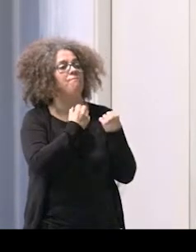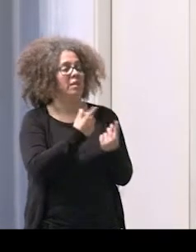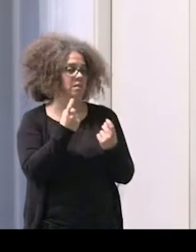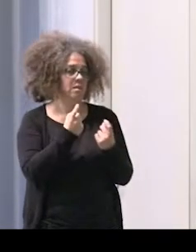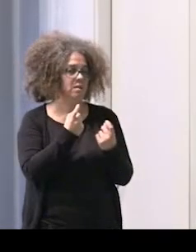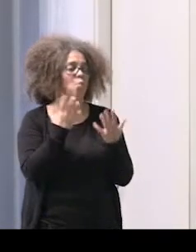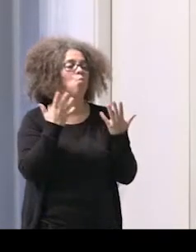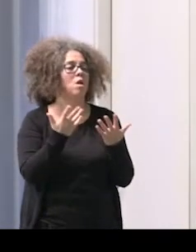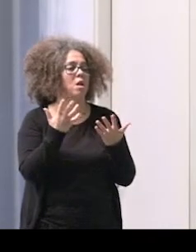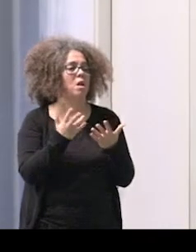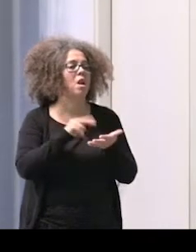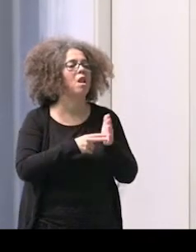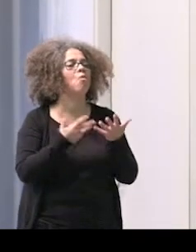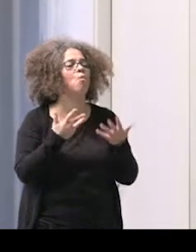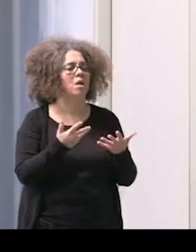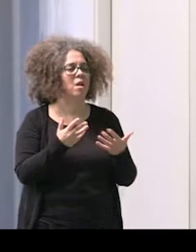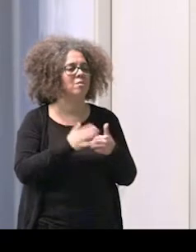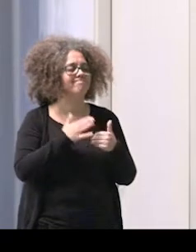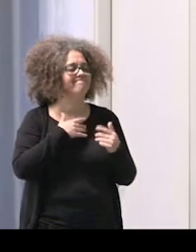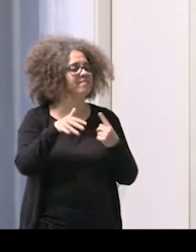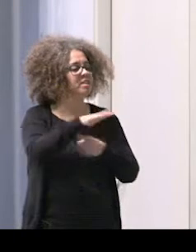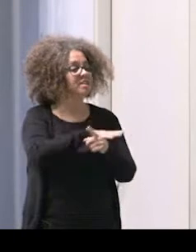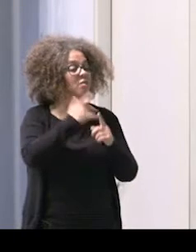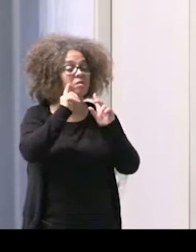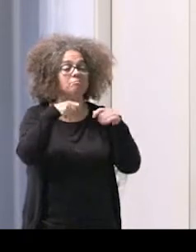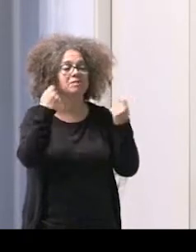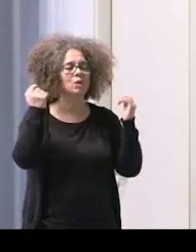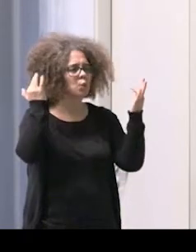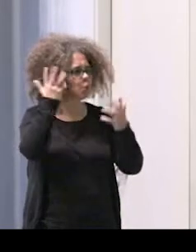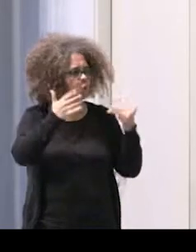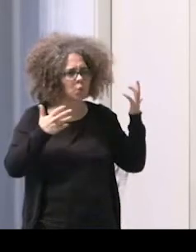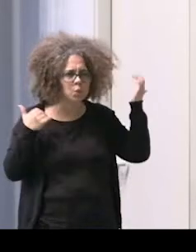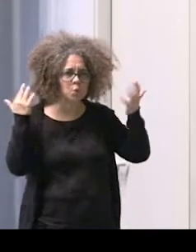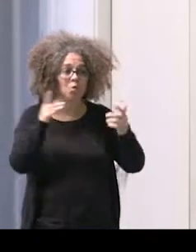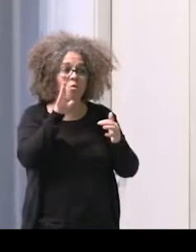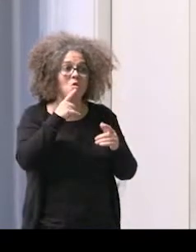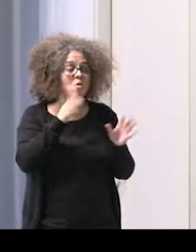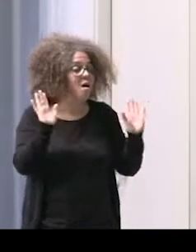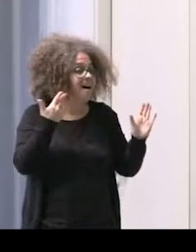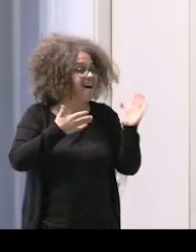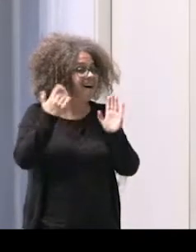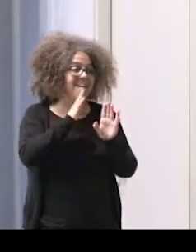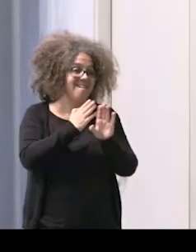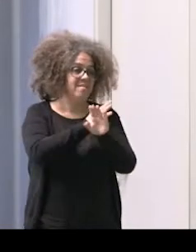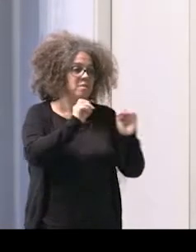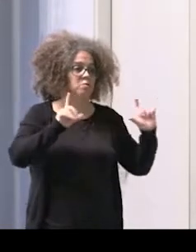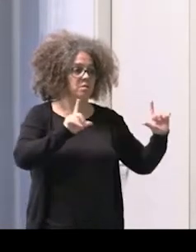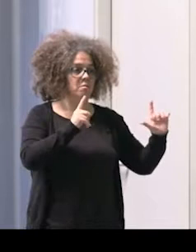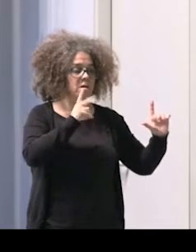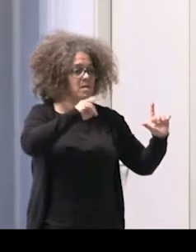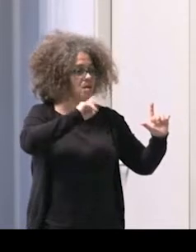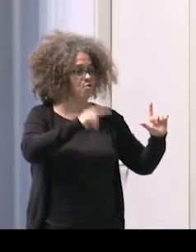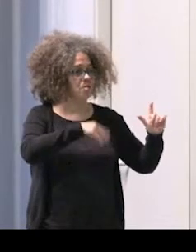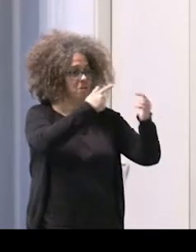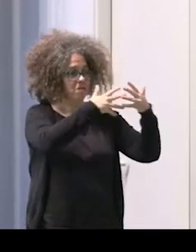resolver y es esta de la escucha en entornos ruidosos. Si hiciésemos la misma prueba que mostraba en la diapositiva anterior de reconocimiento de